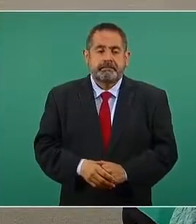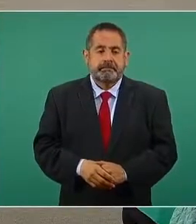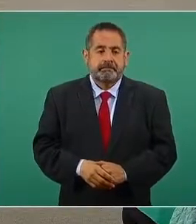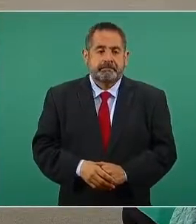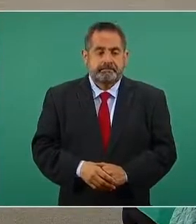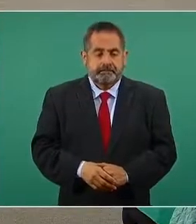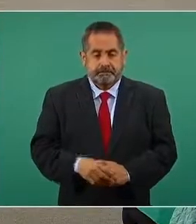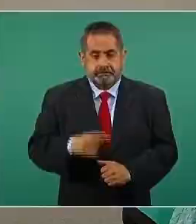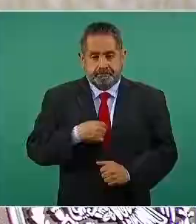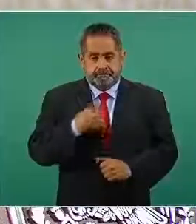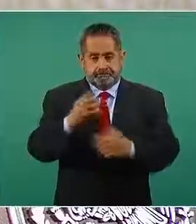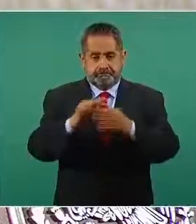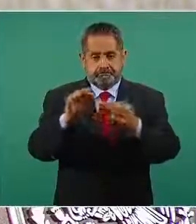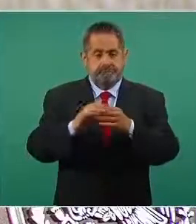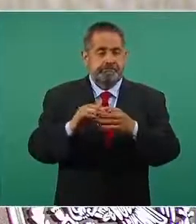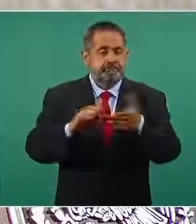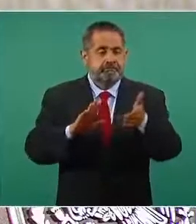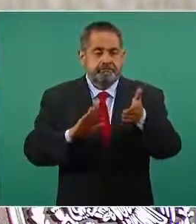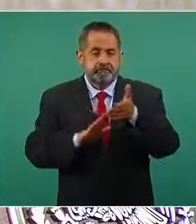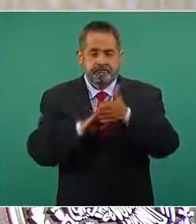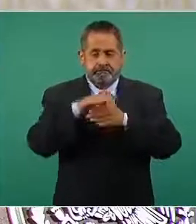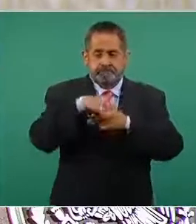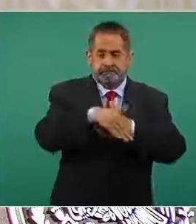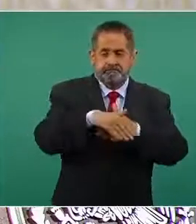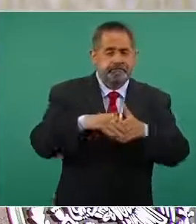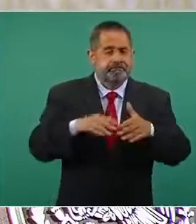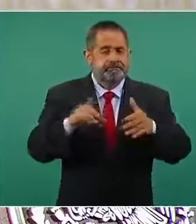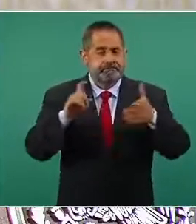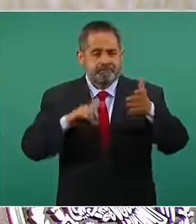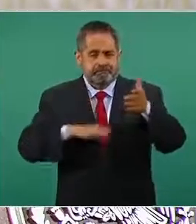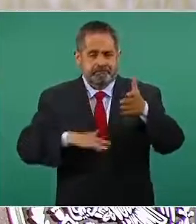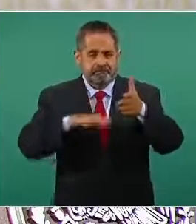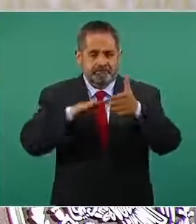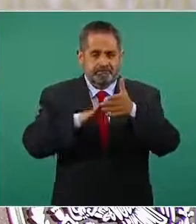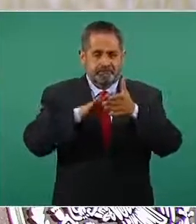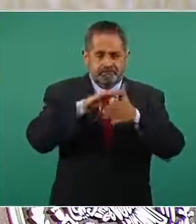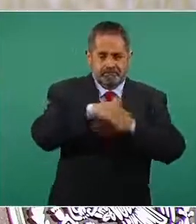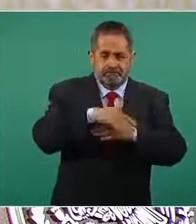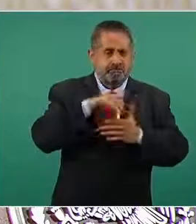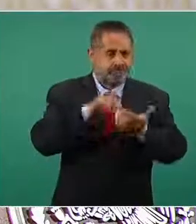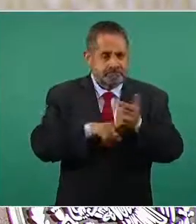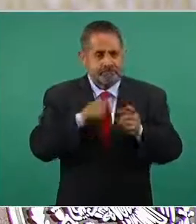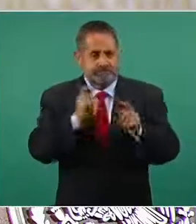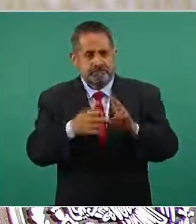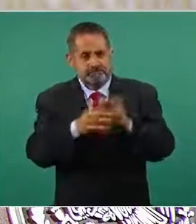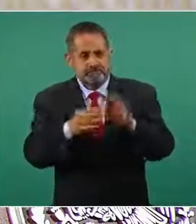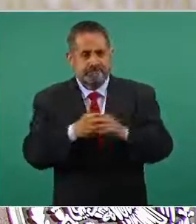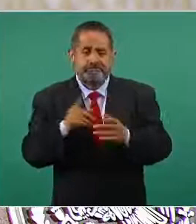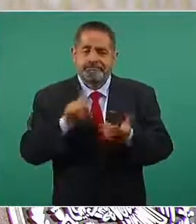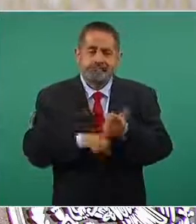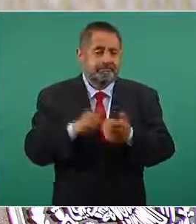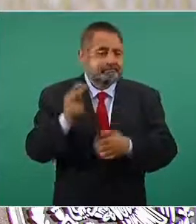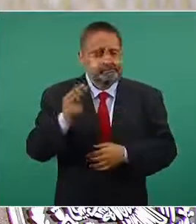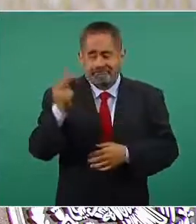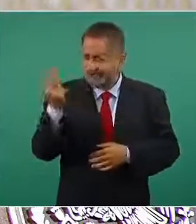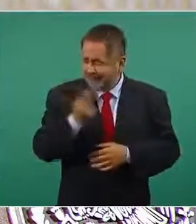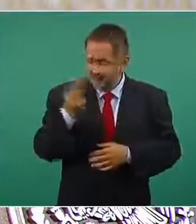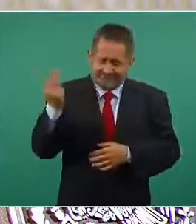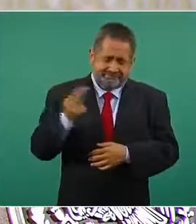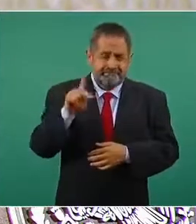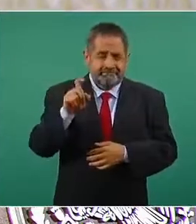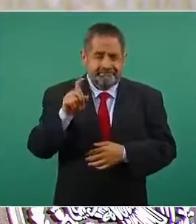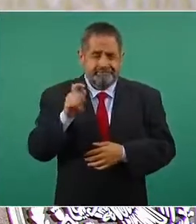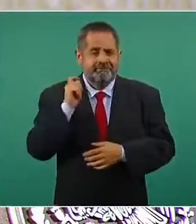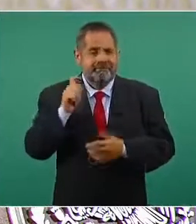Platicarles un poquito de las presas de Jale. Ya platicamos del recurso que ocupa la minería, ocupa agua, ¿no? Entonces, platicarles